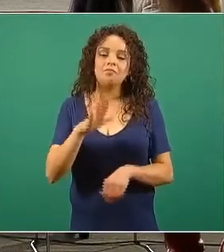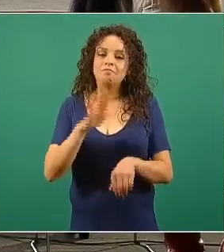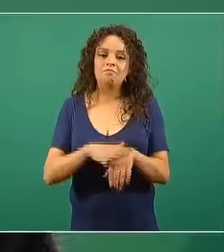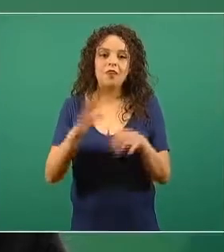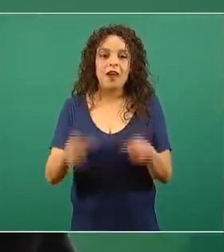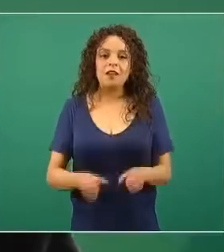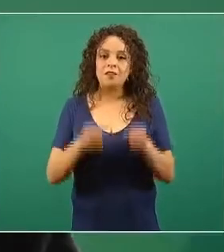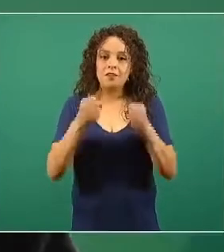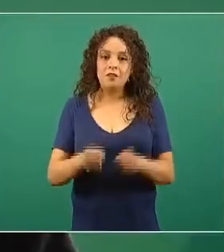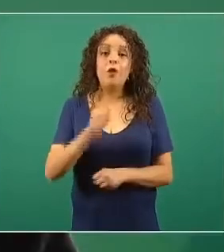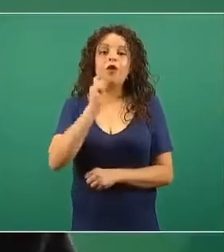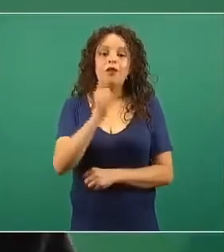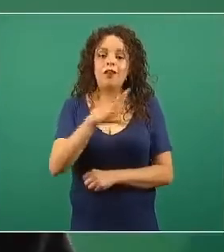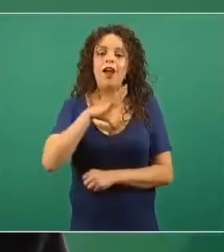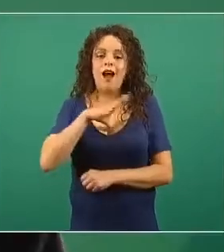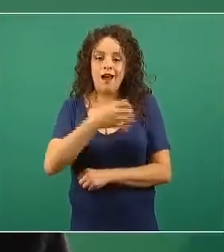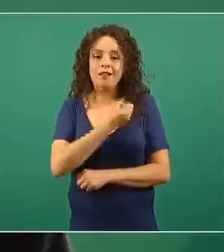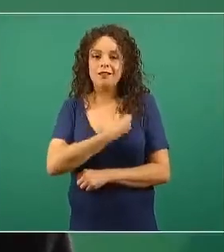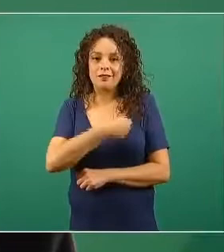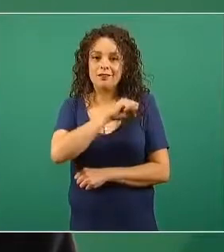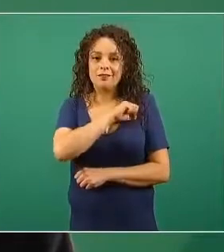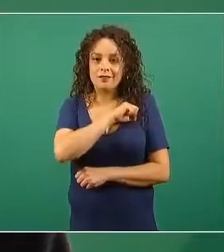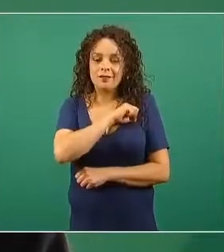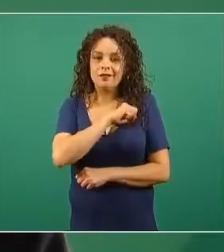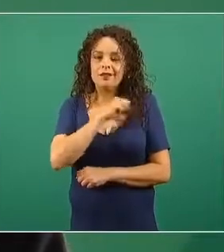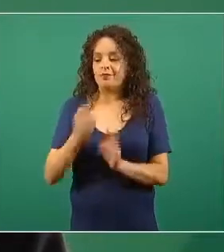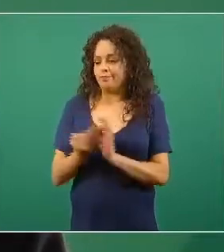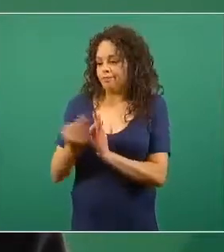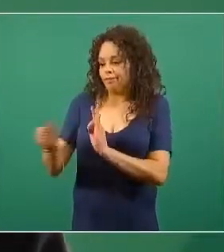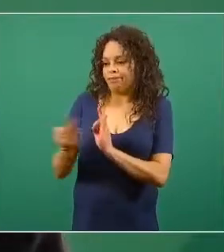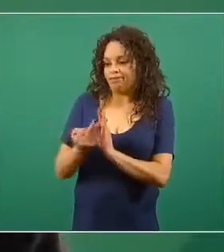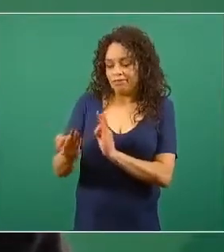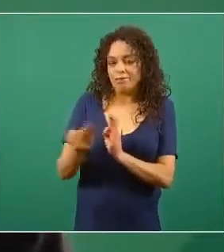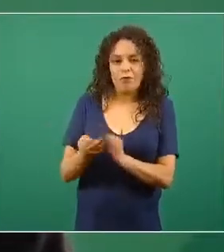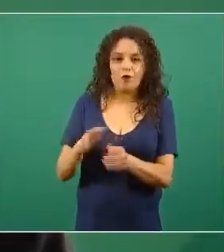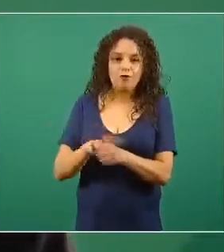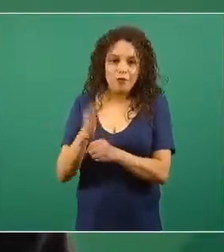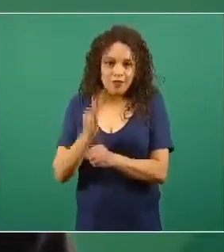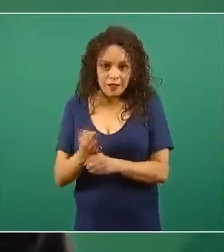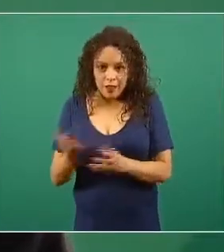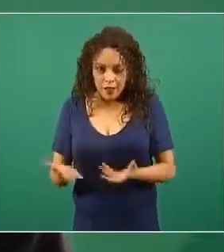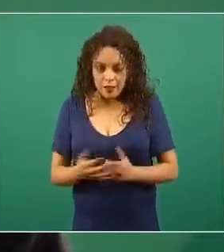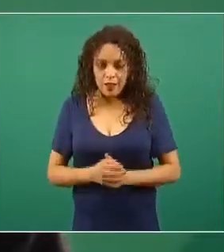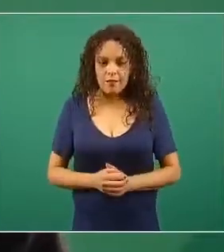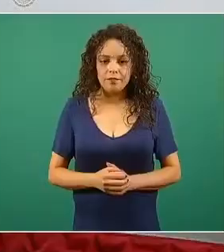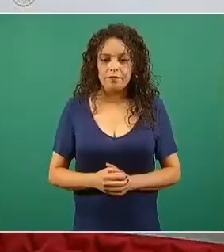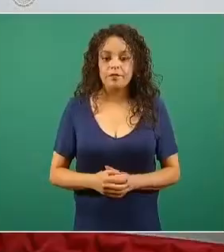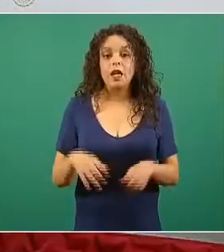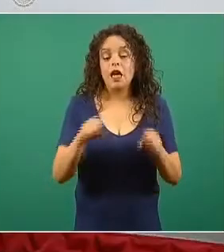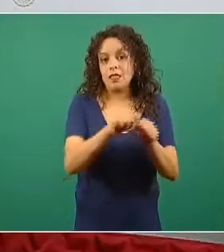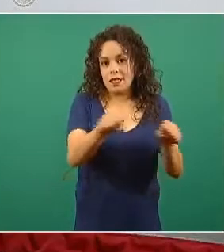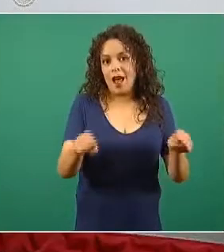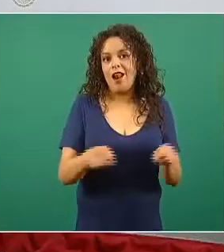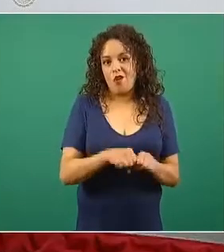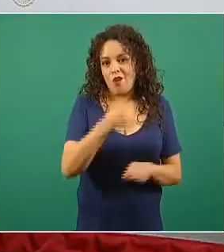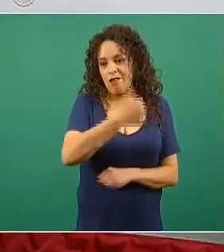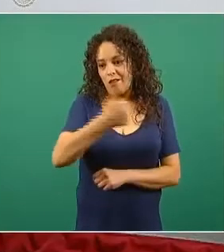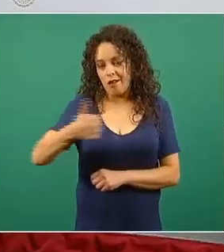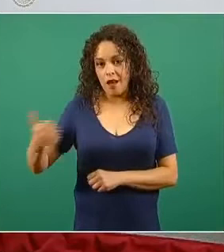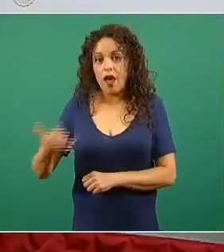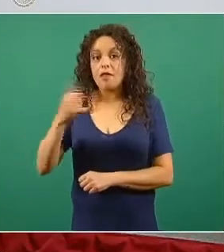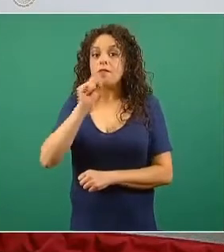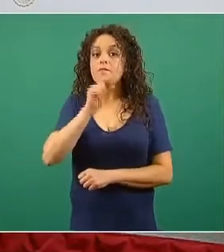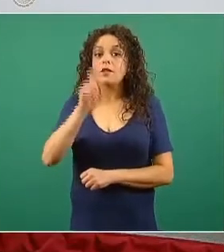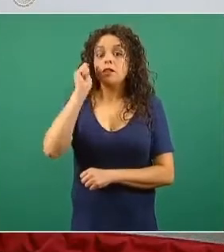poder guardar la sana distancia al interior de cada una de las aulas. Están los filtros escolares que inician desde